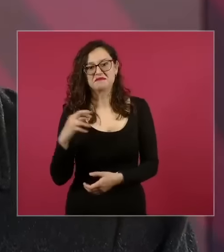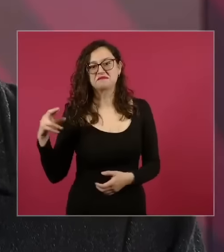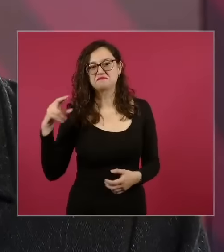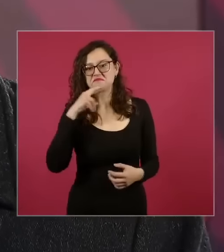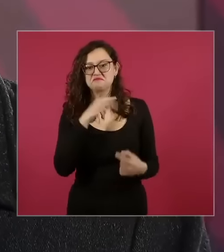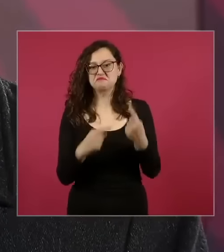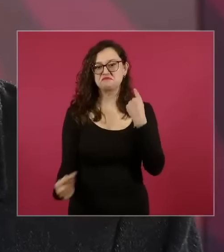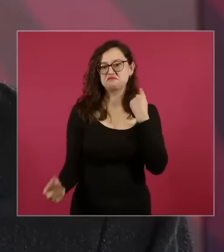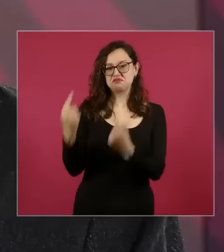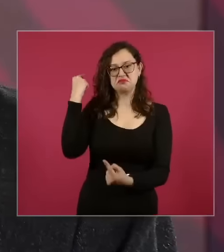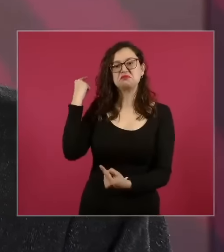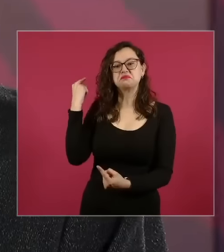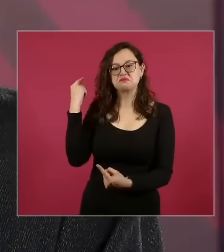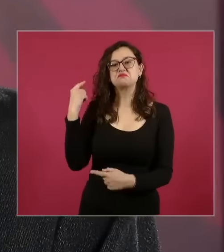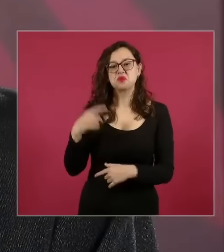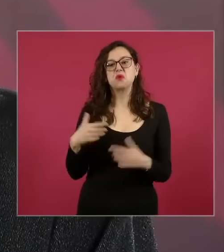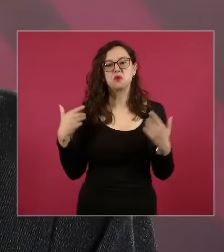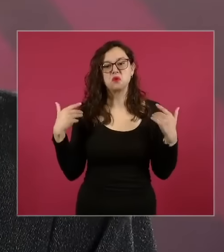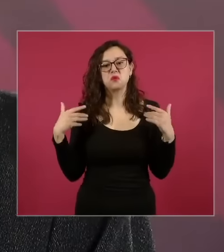hubiese sido